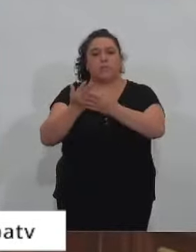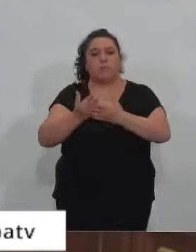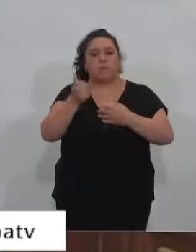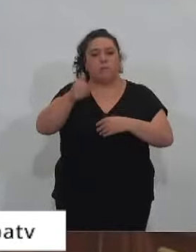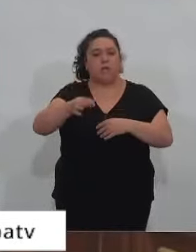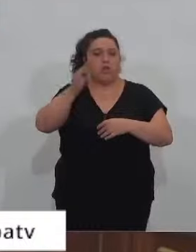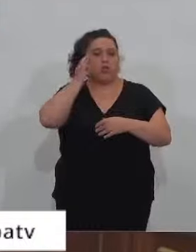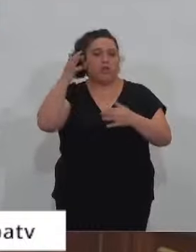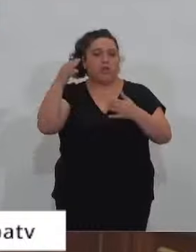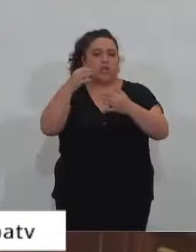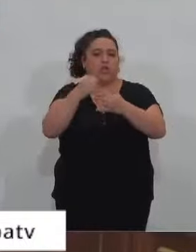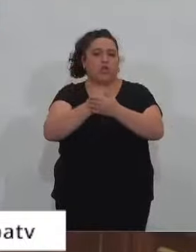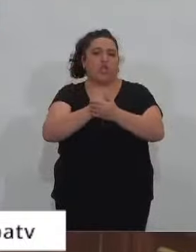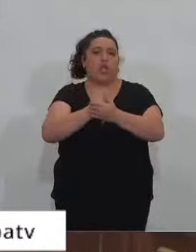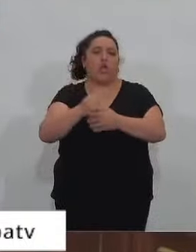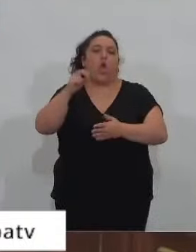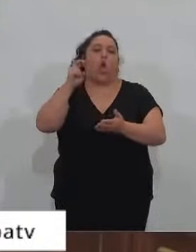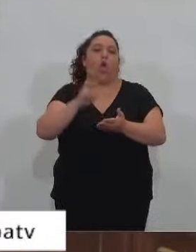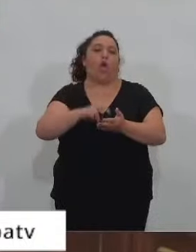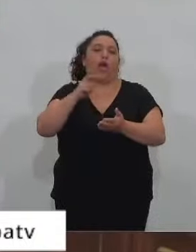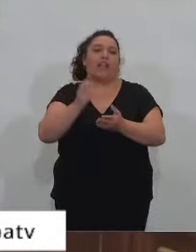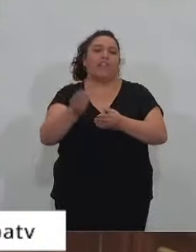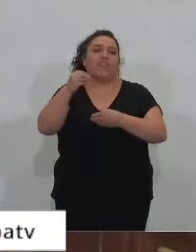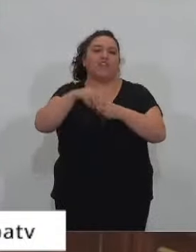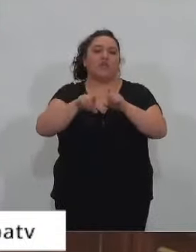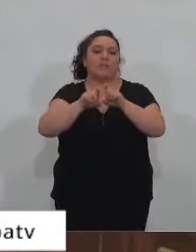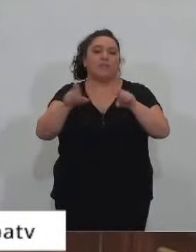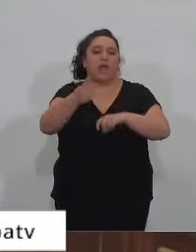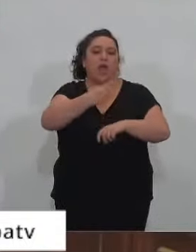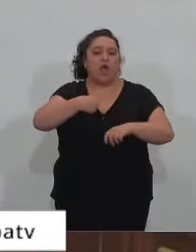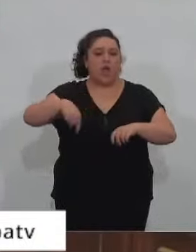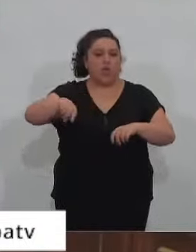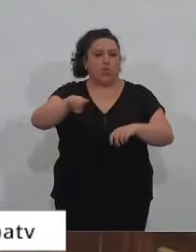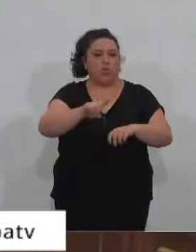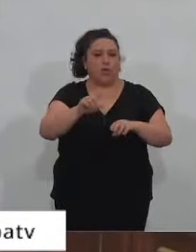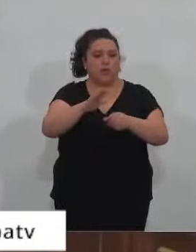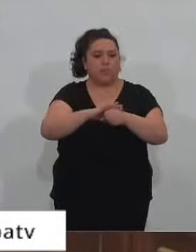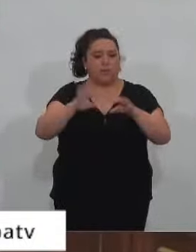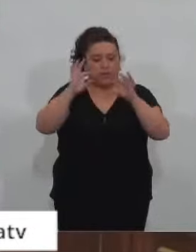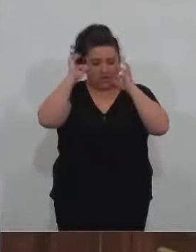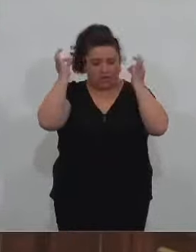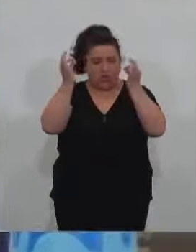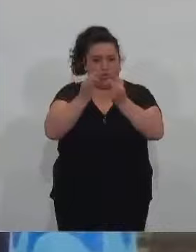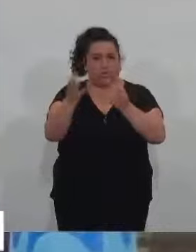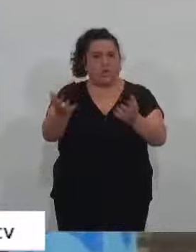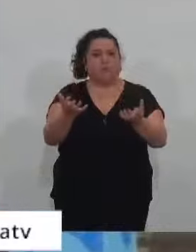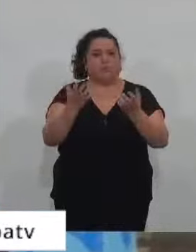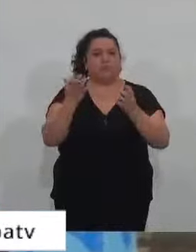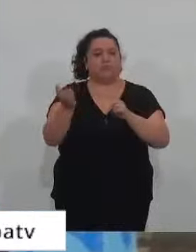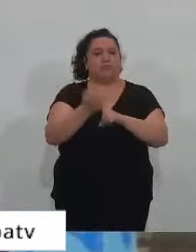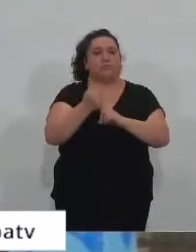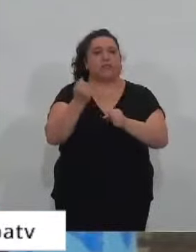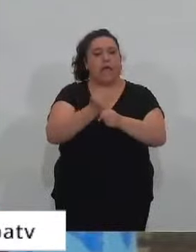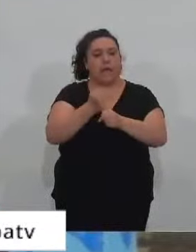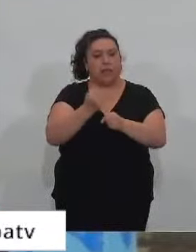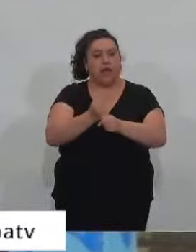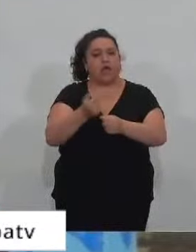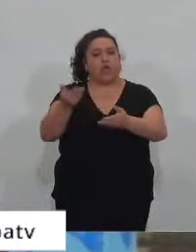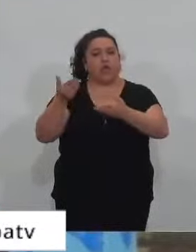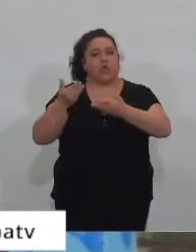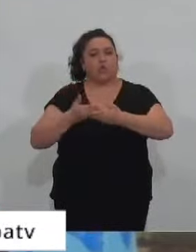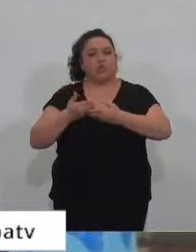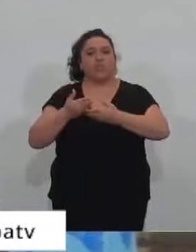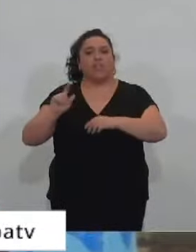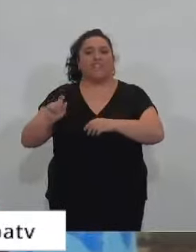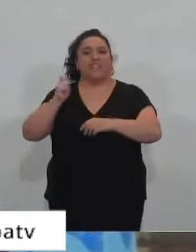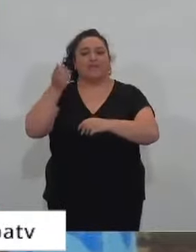en otras empresas de la provincia de Córdoba, y que nos ayuden a resolver los grandes desafíos que tenemos. Antes la señora Magro comentaba, la señora Ruiz,